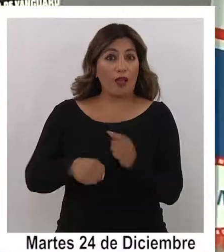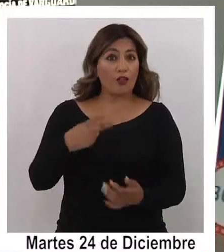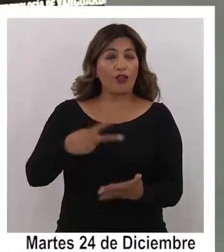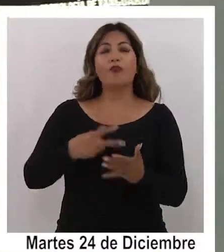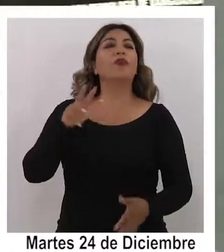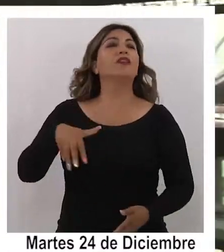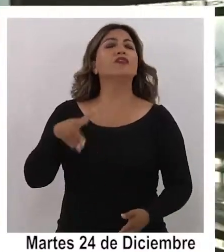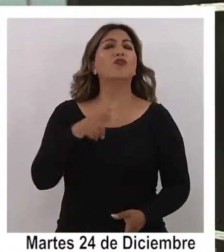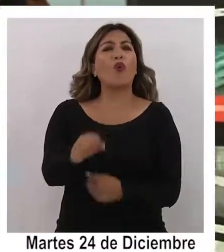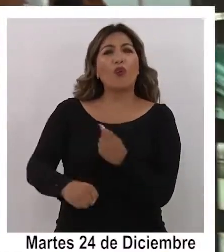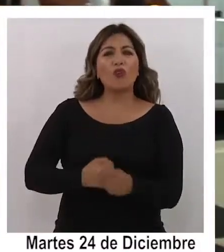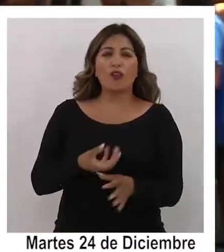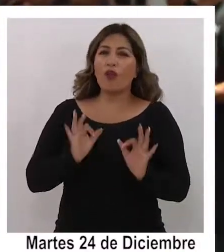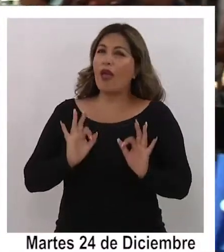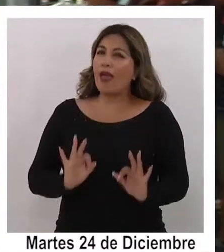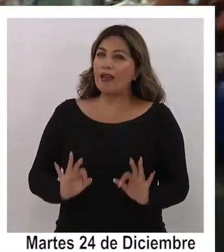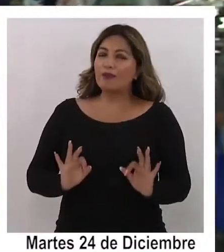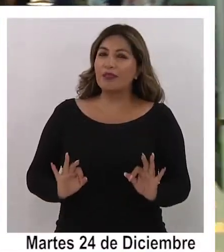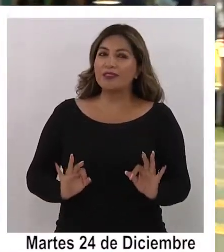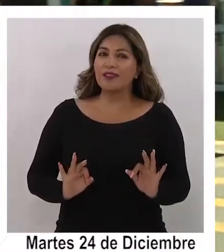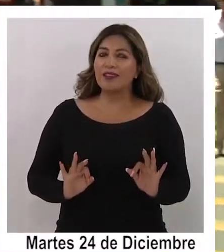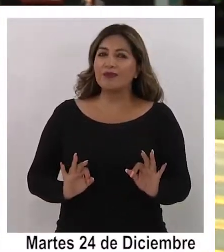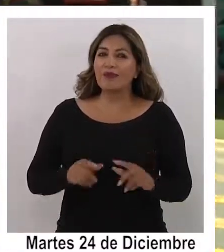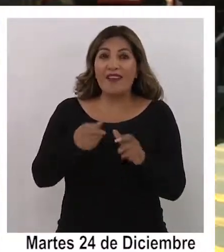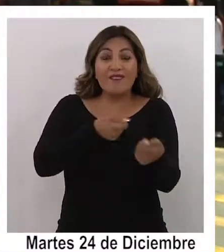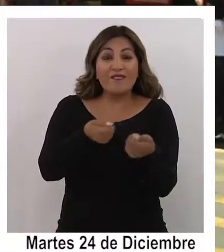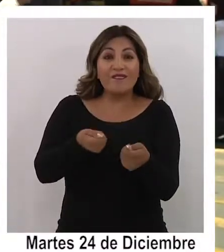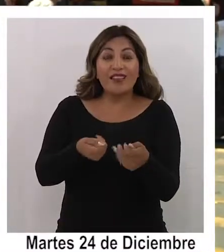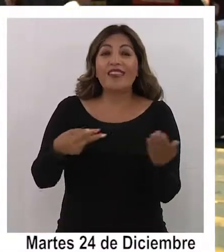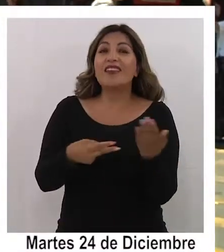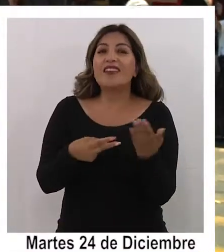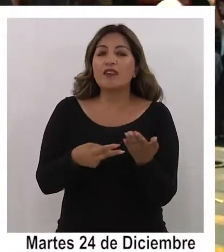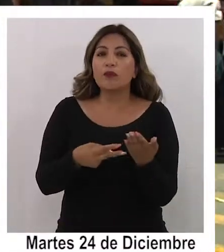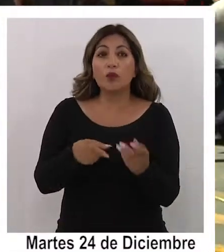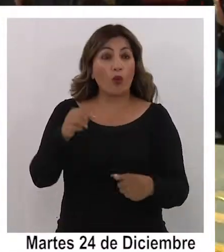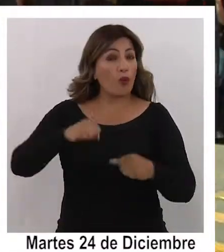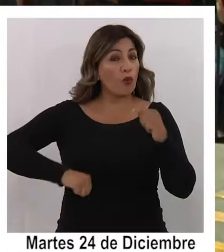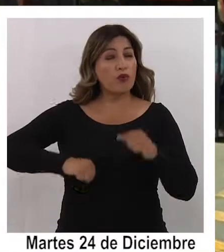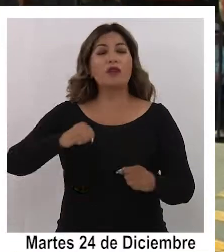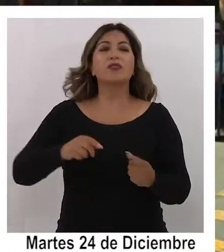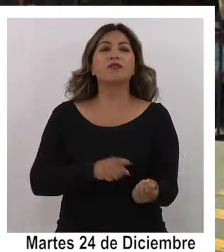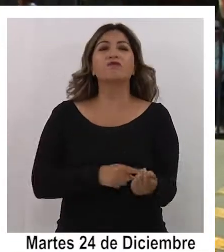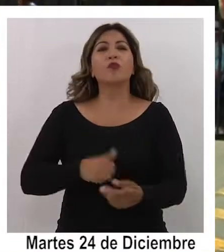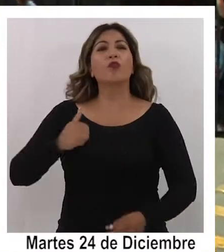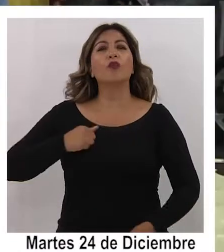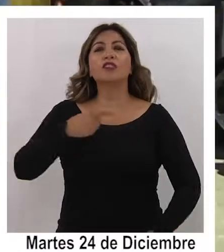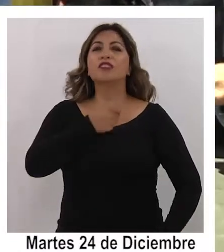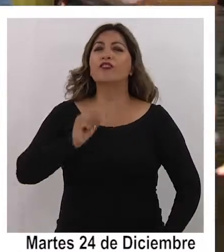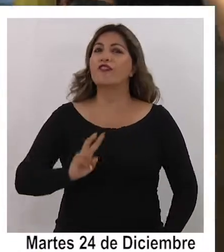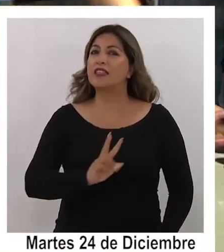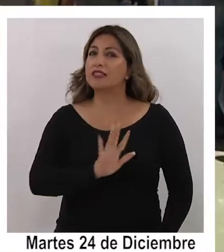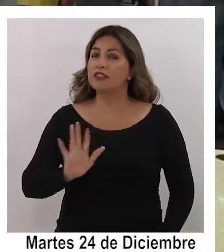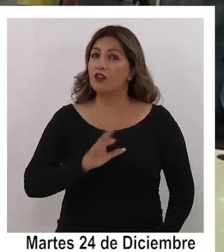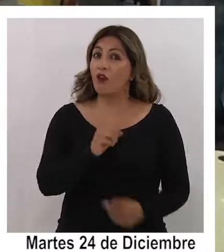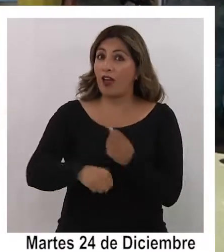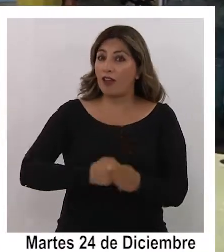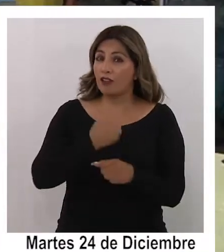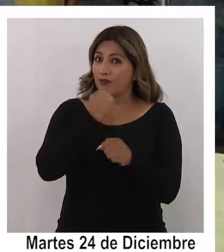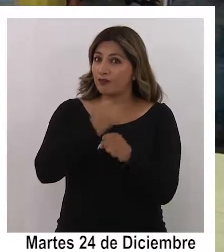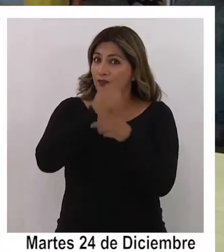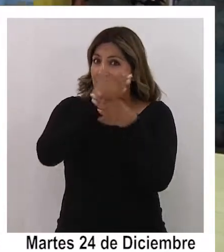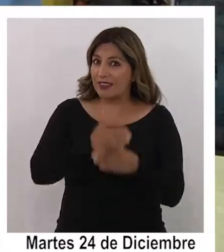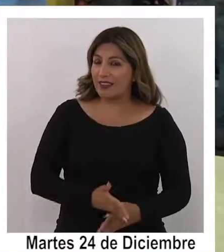Este 2019 es un año especial para Ferreterías Lonza, pues la empresa familiar cumplió 125